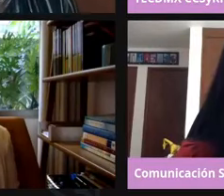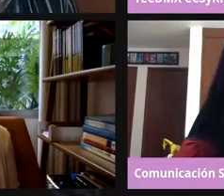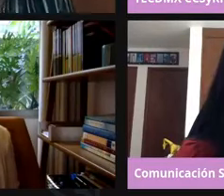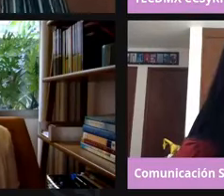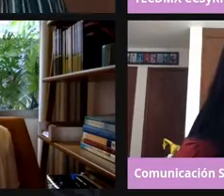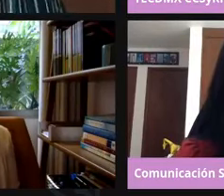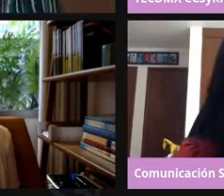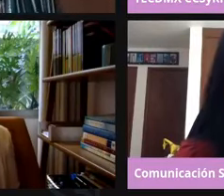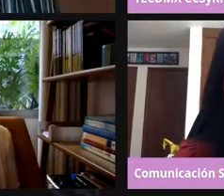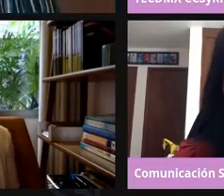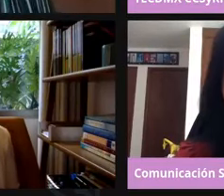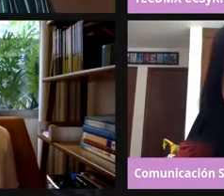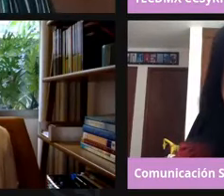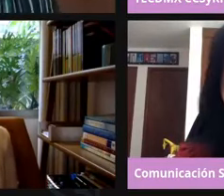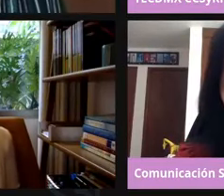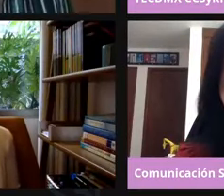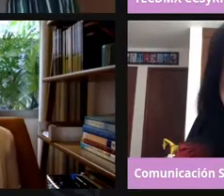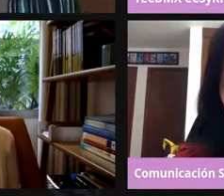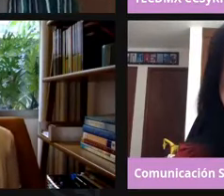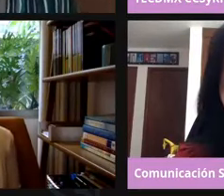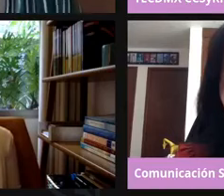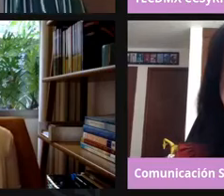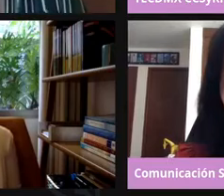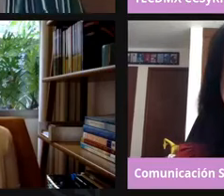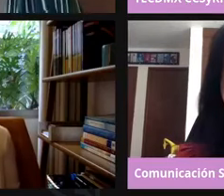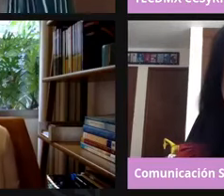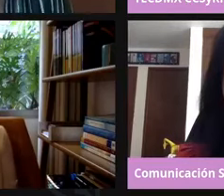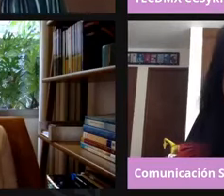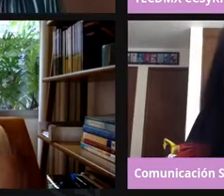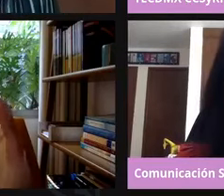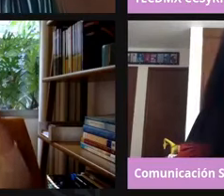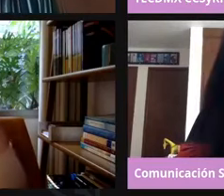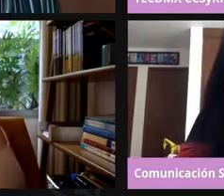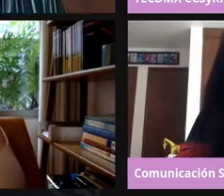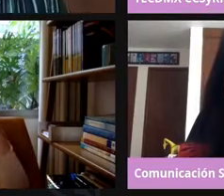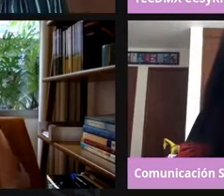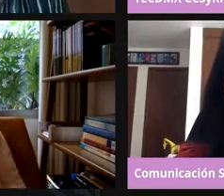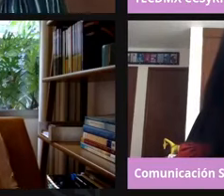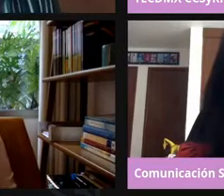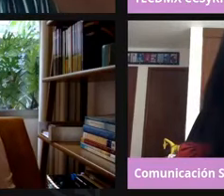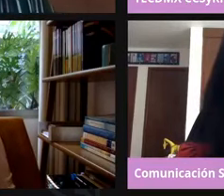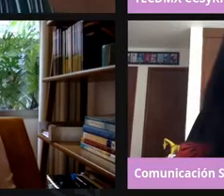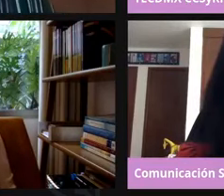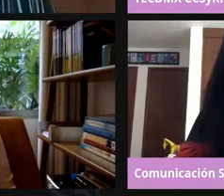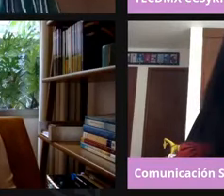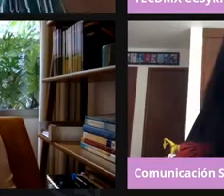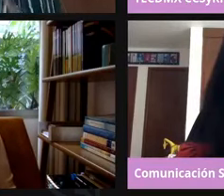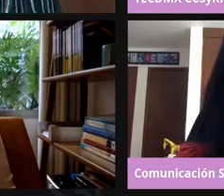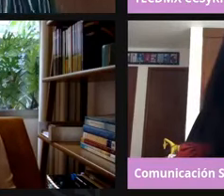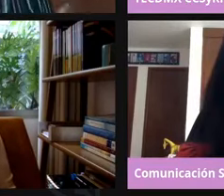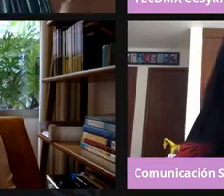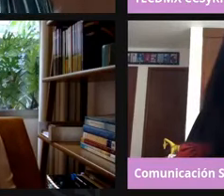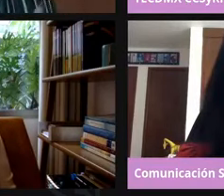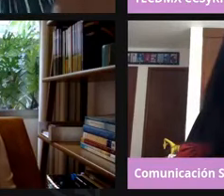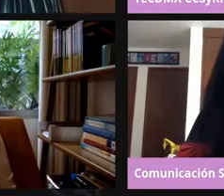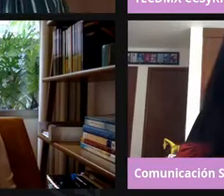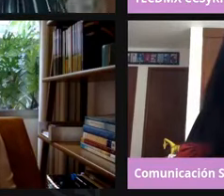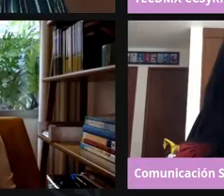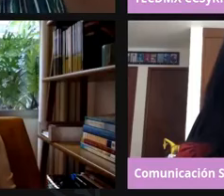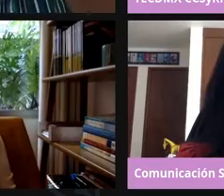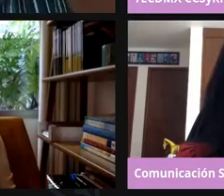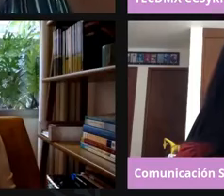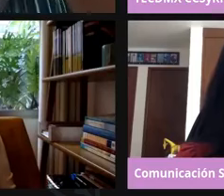Muy buenas tardes, tengan todas y todos ustedes en este hermosísimo miércoles 7 de abril,